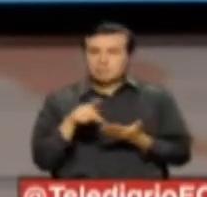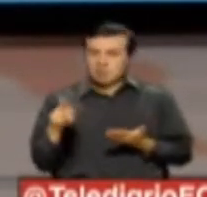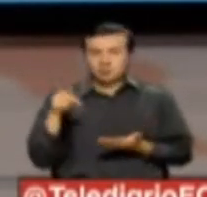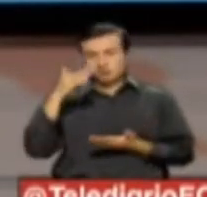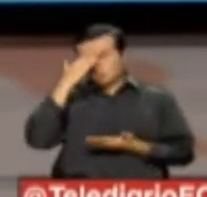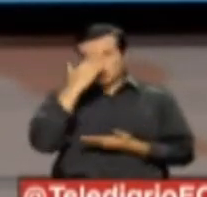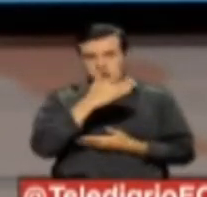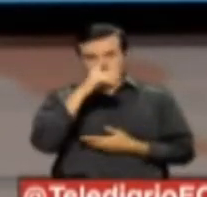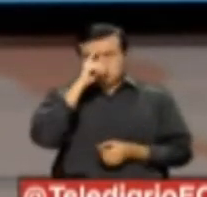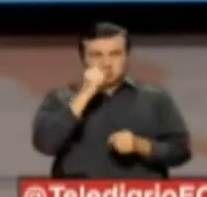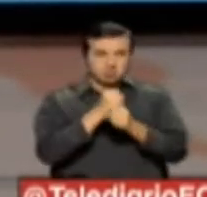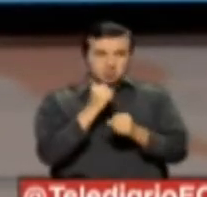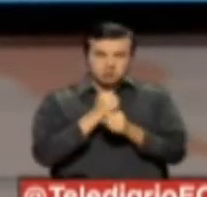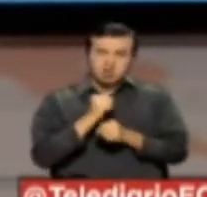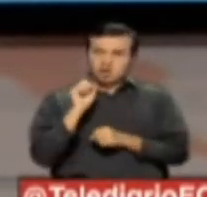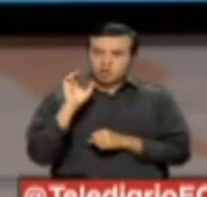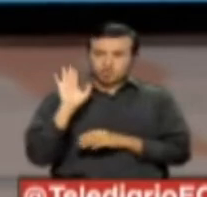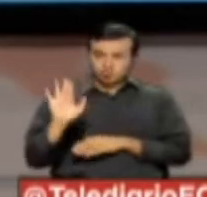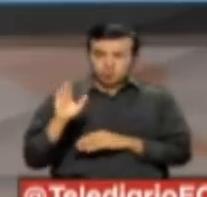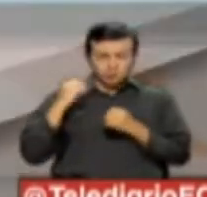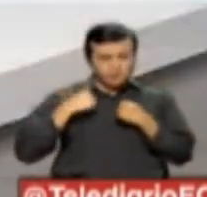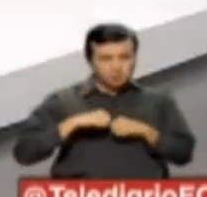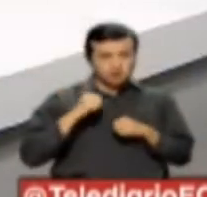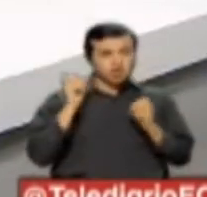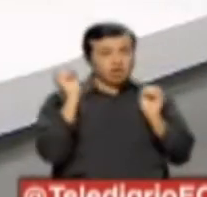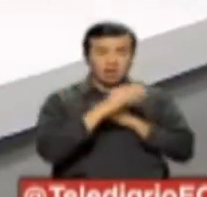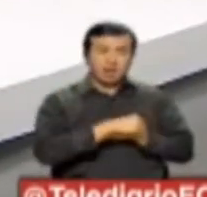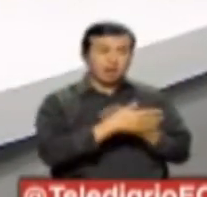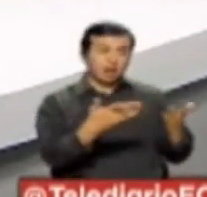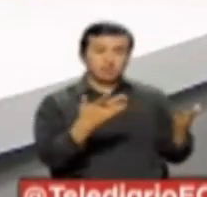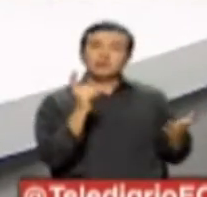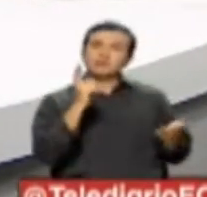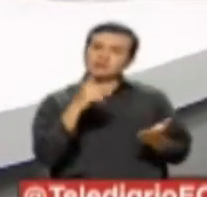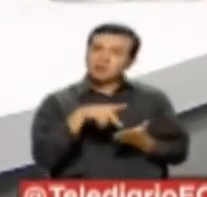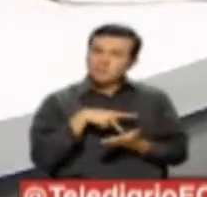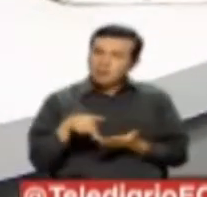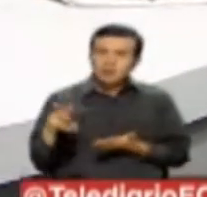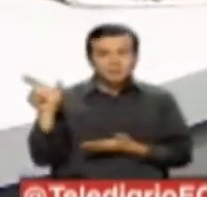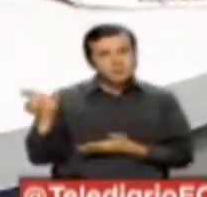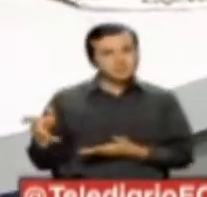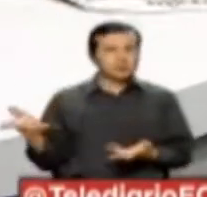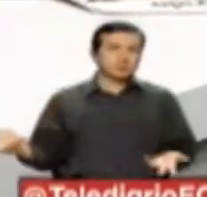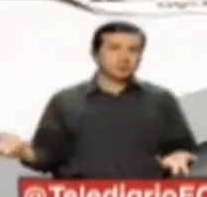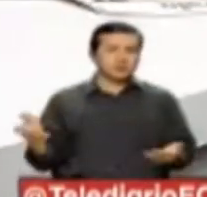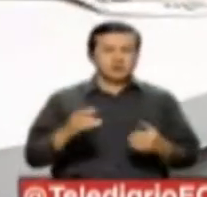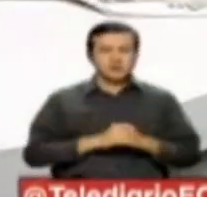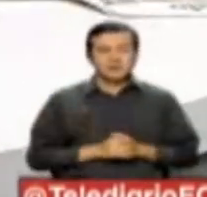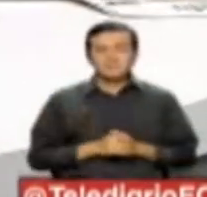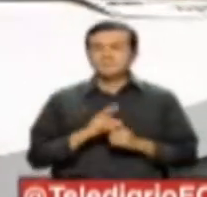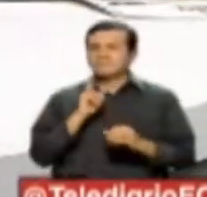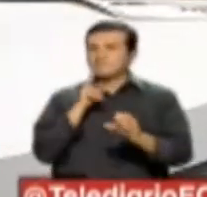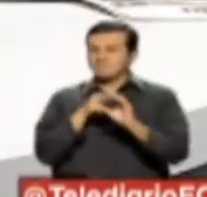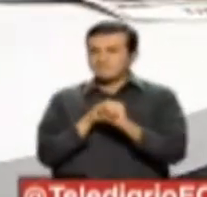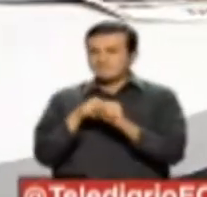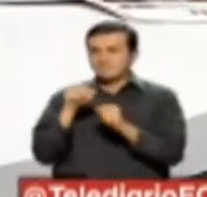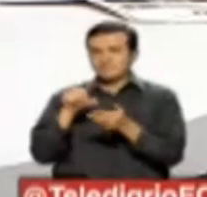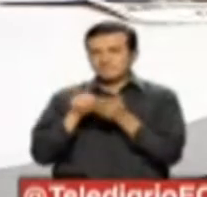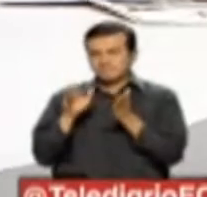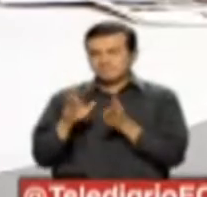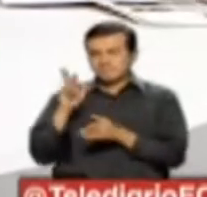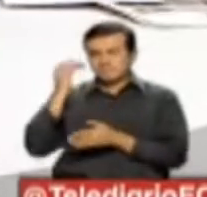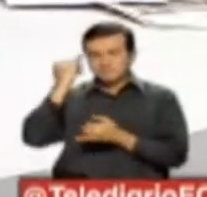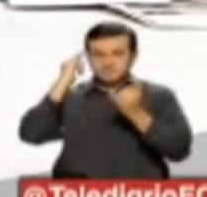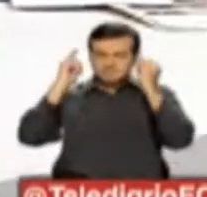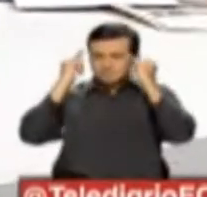debe ser remunerado bueno y sobre la participación ciudadana en este tipo de iniciativas